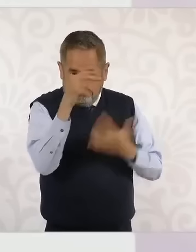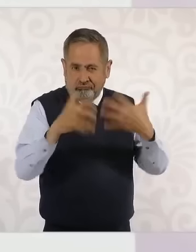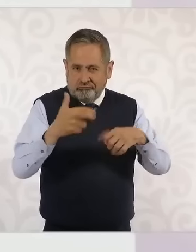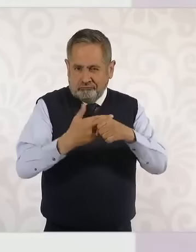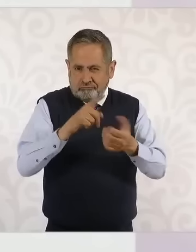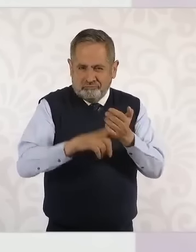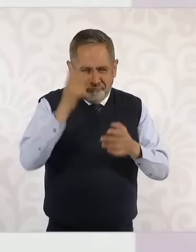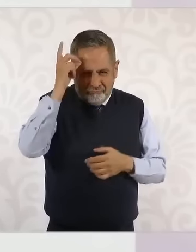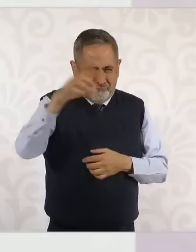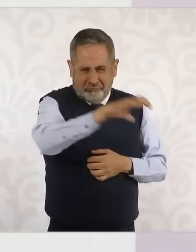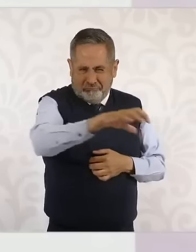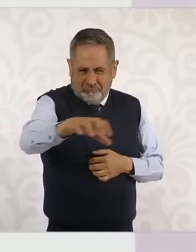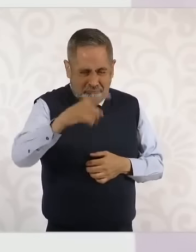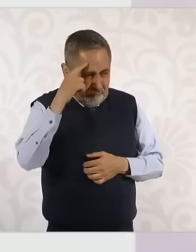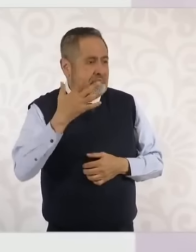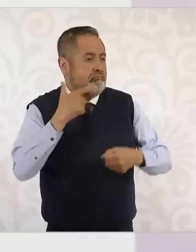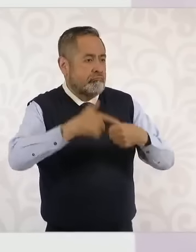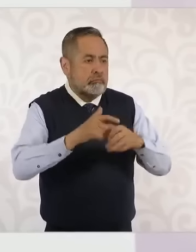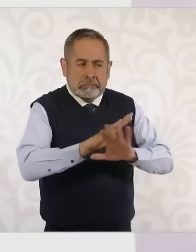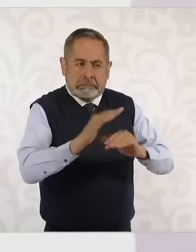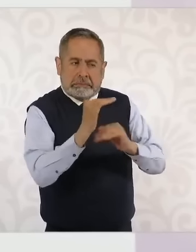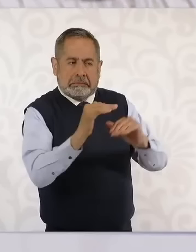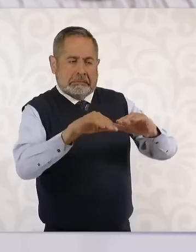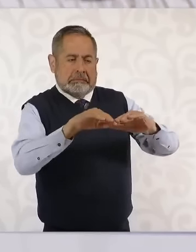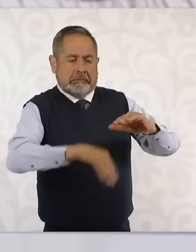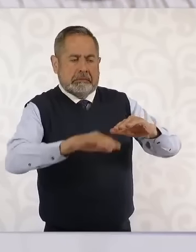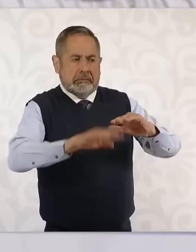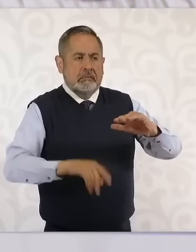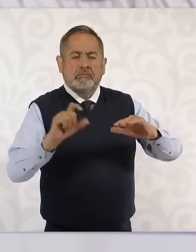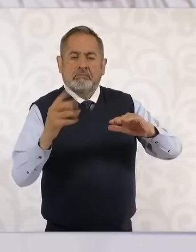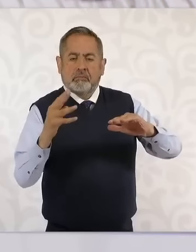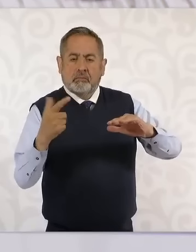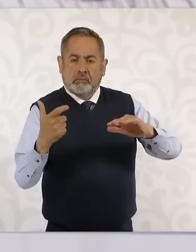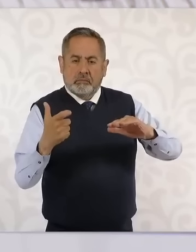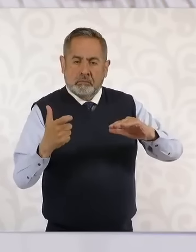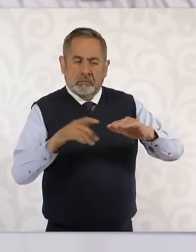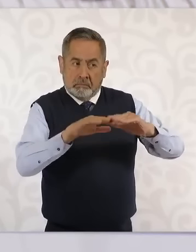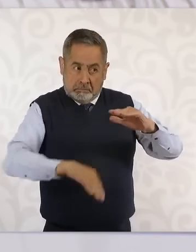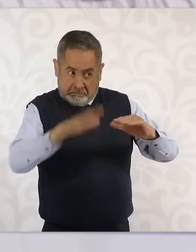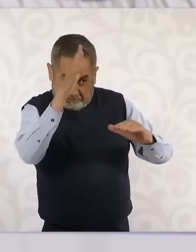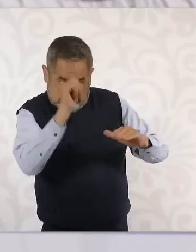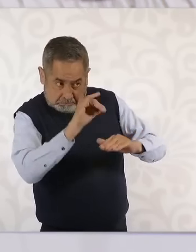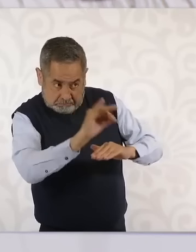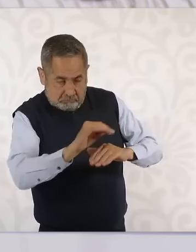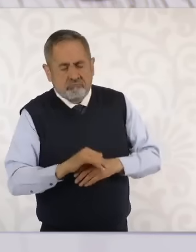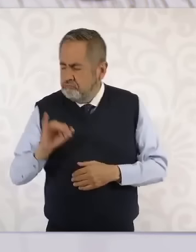para que la gasolina no estuviera o estuviera por debajo de los 24 pesos también ha ayudado